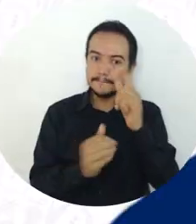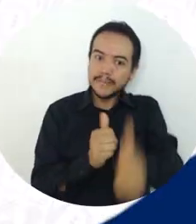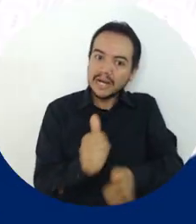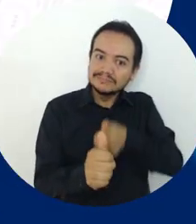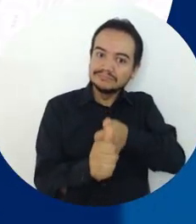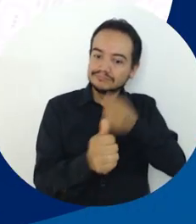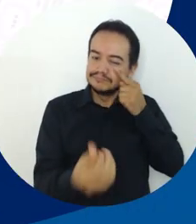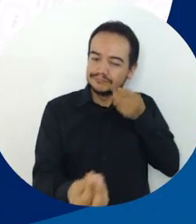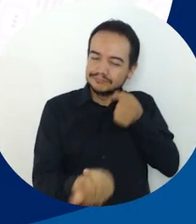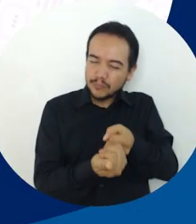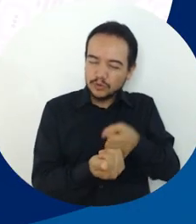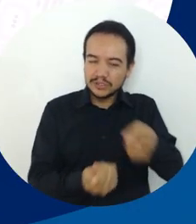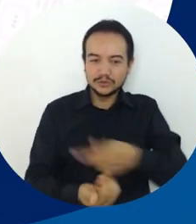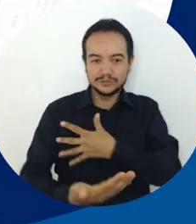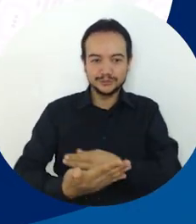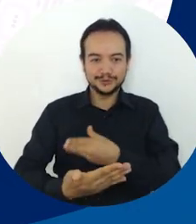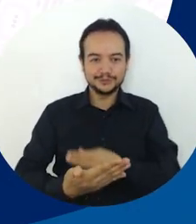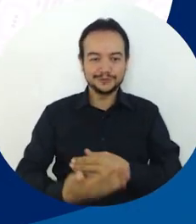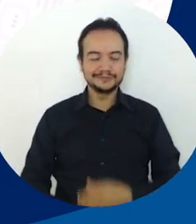apoyando.